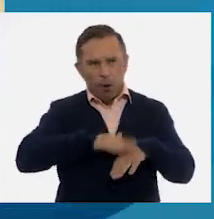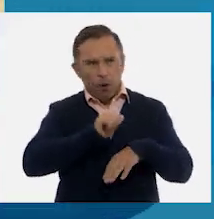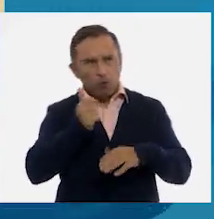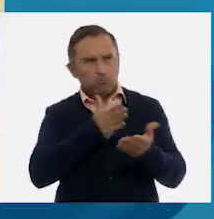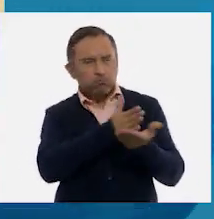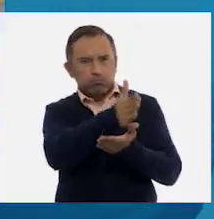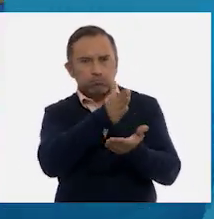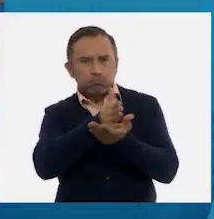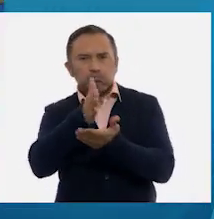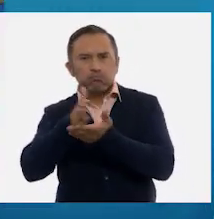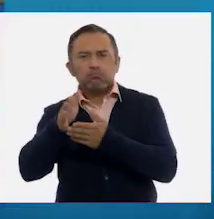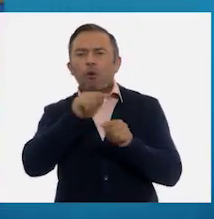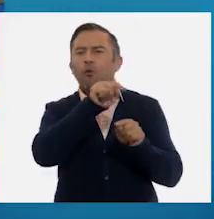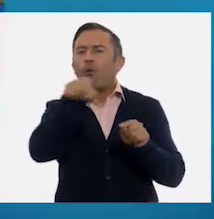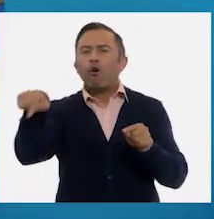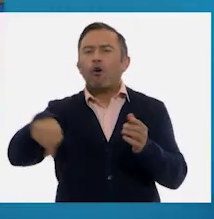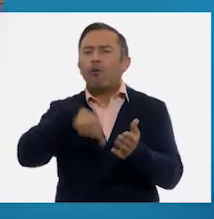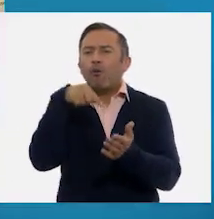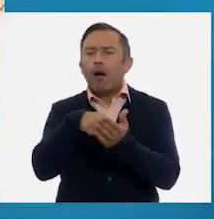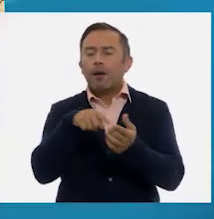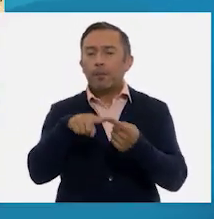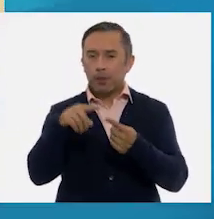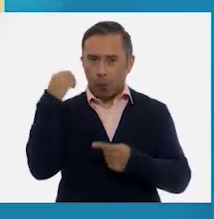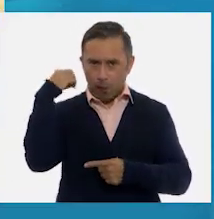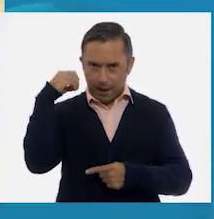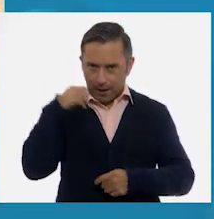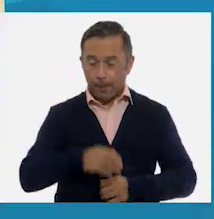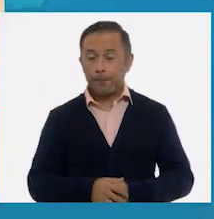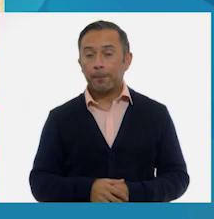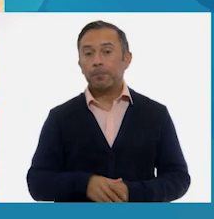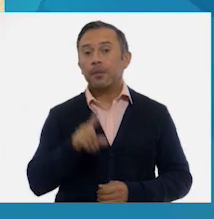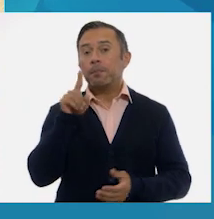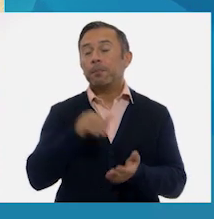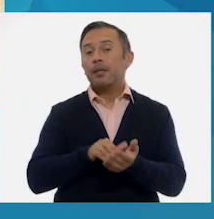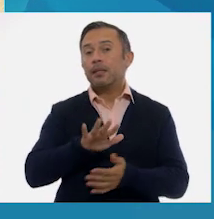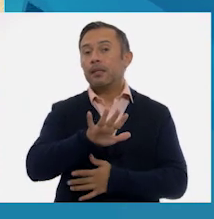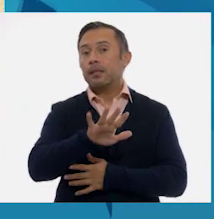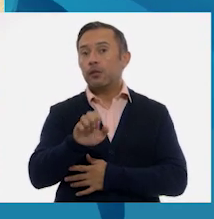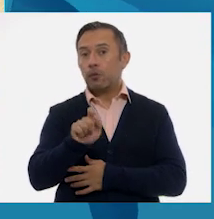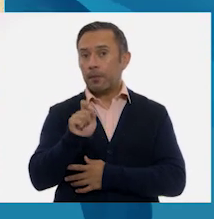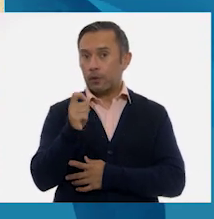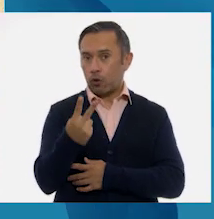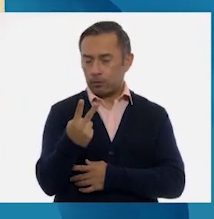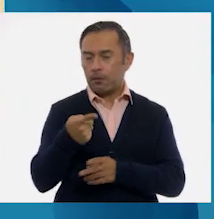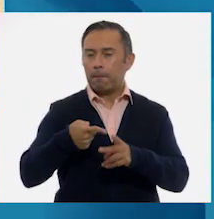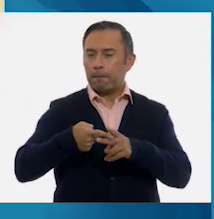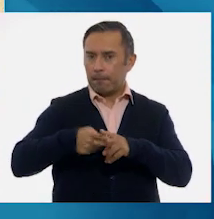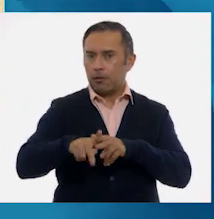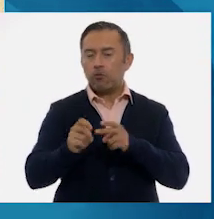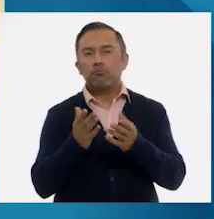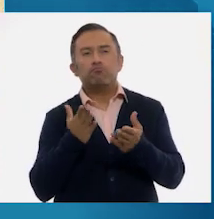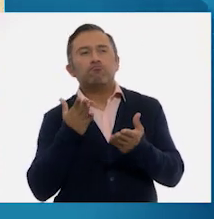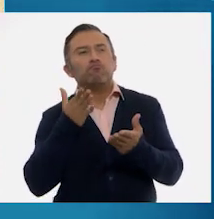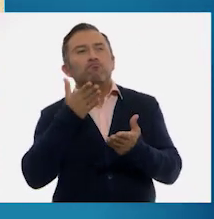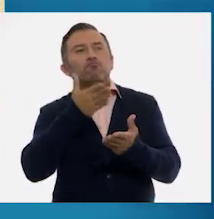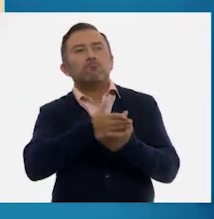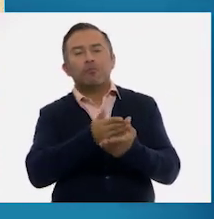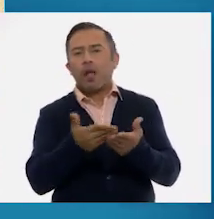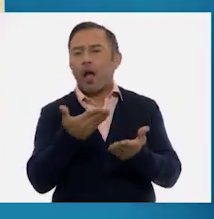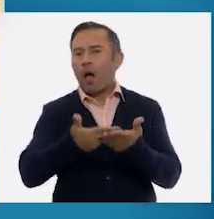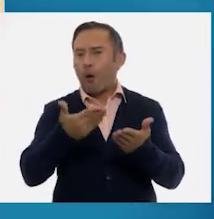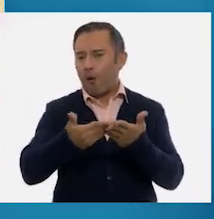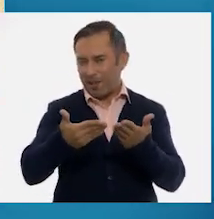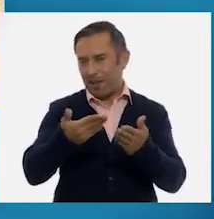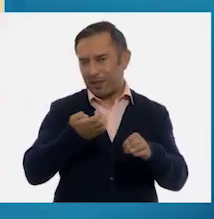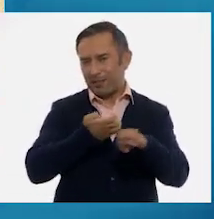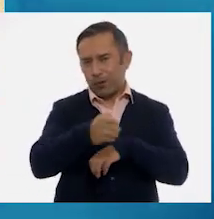territorios. Oaxaca. En 1522 comenzó la exploración y conquista de los señoríos en el actual estado de